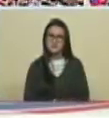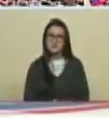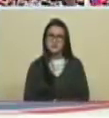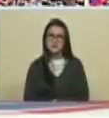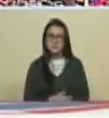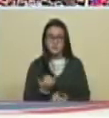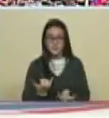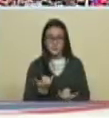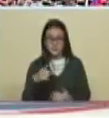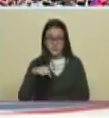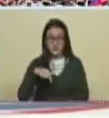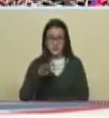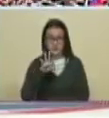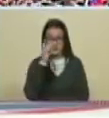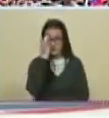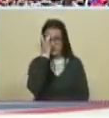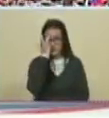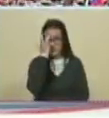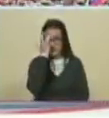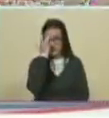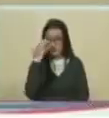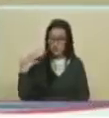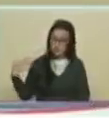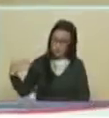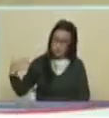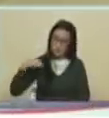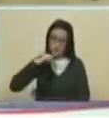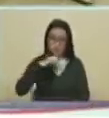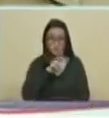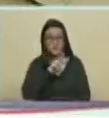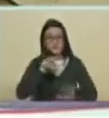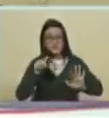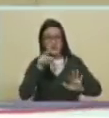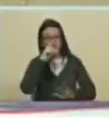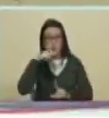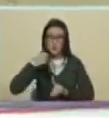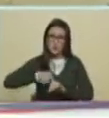hoy 4 de febrero, 26 años de lucha.